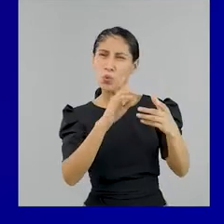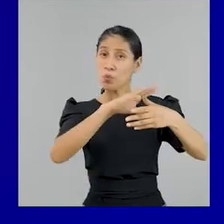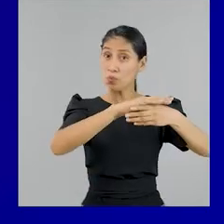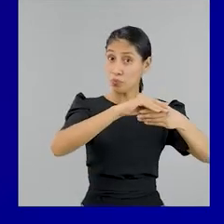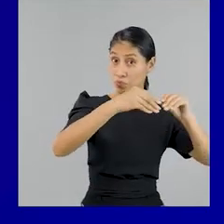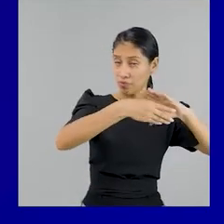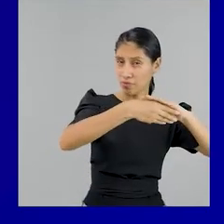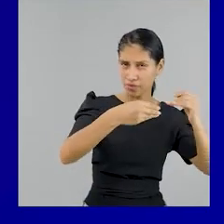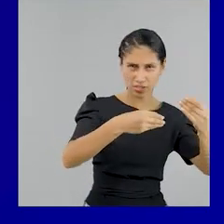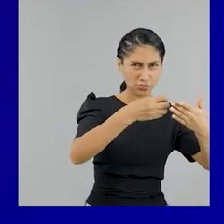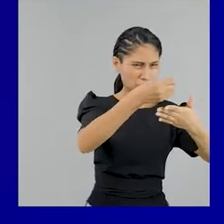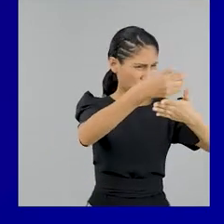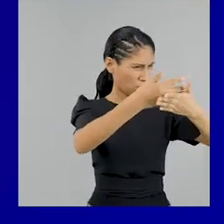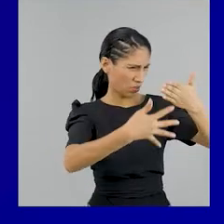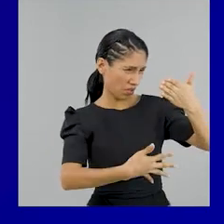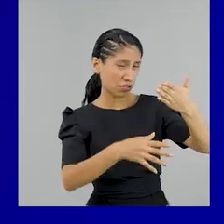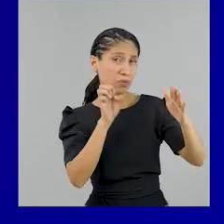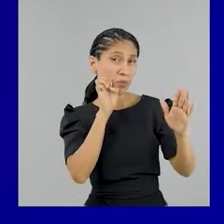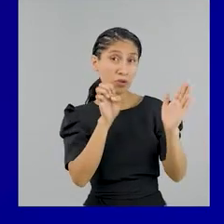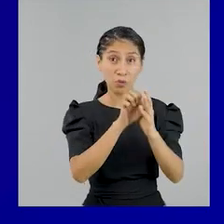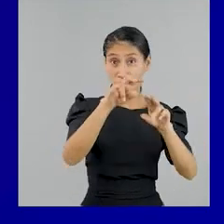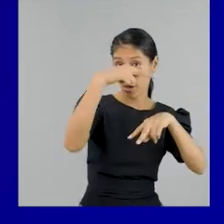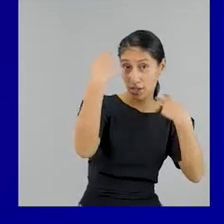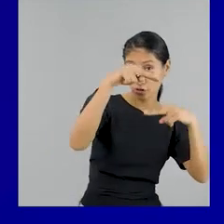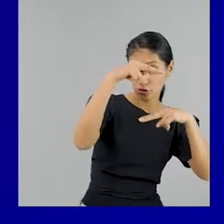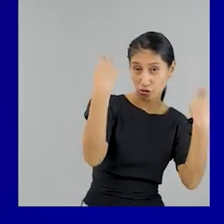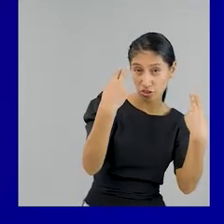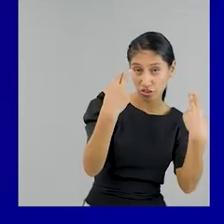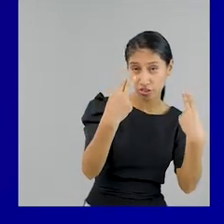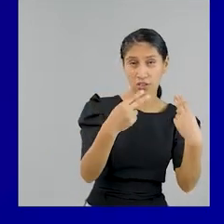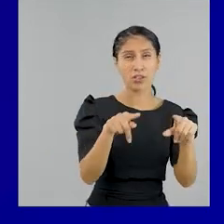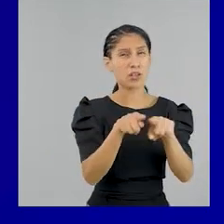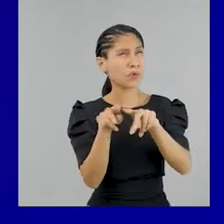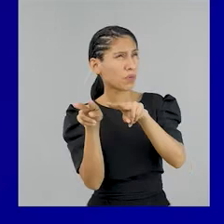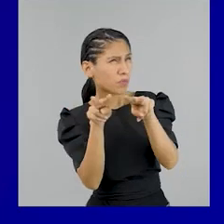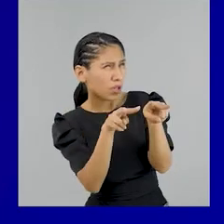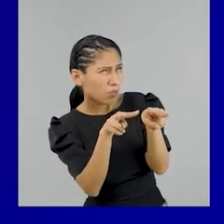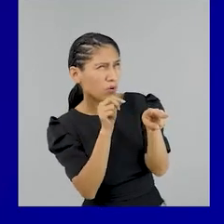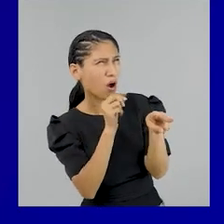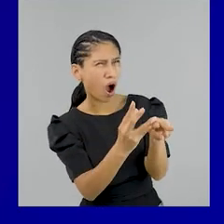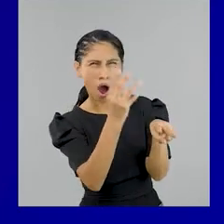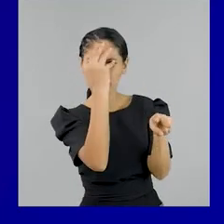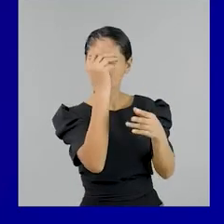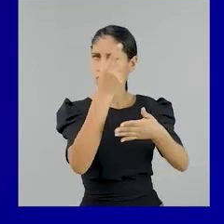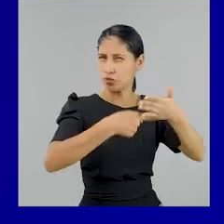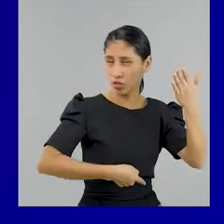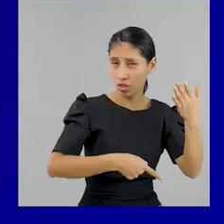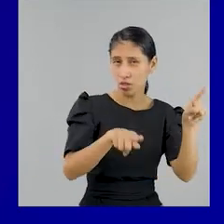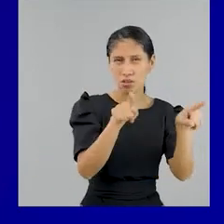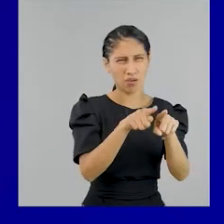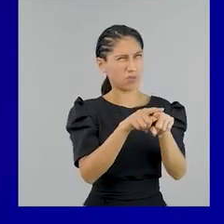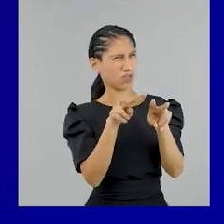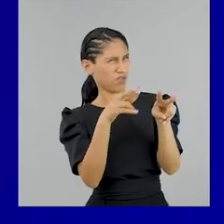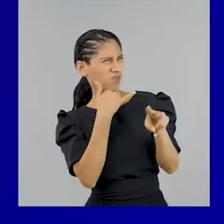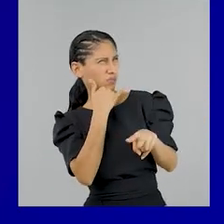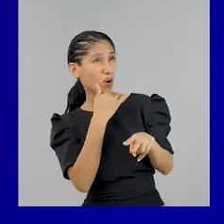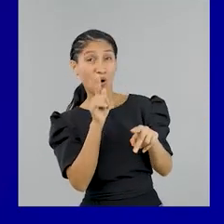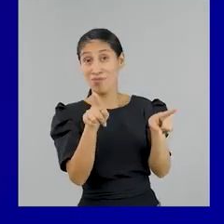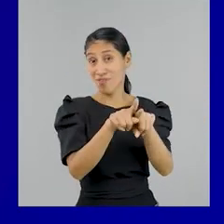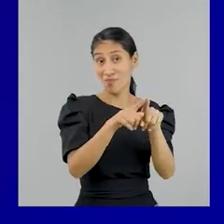puede tener un fin informativo, como las noticias periodísticas, de enseñanza las moralejas de los cuentos o